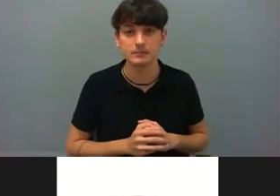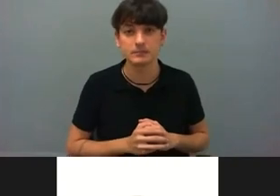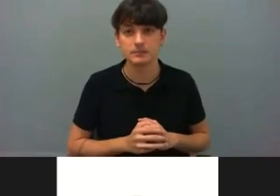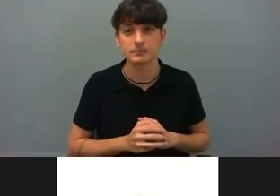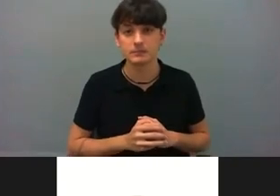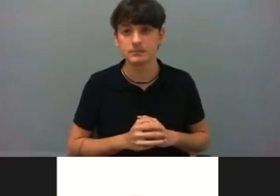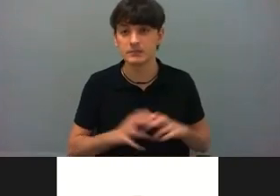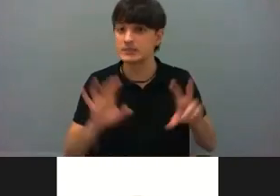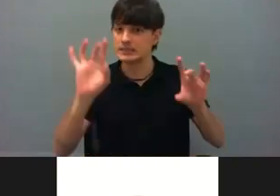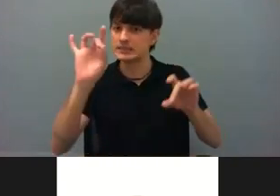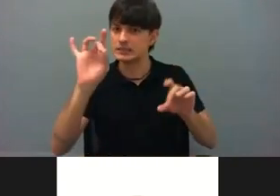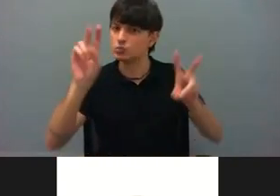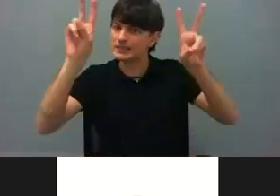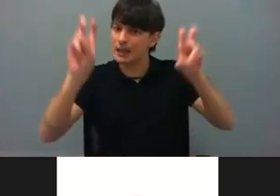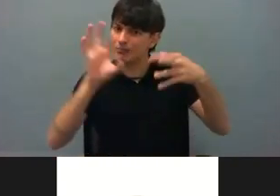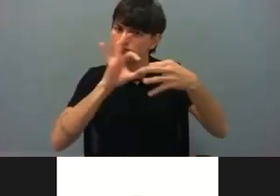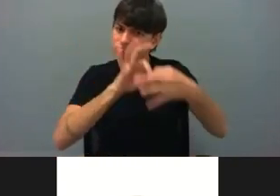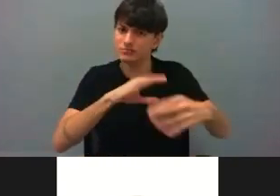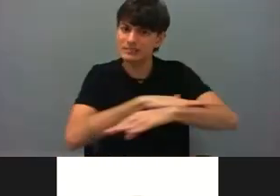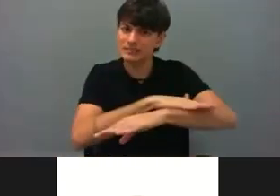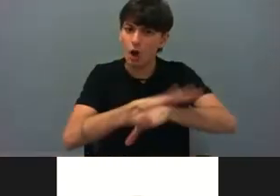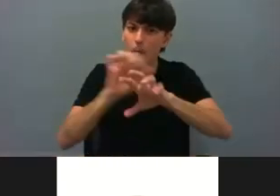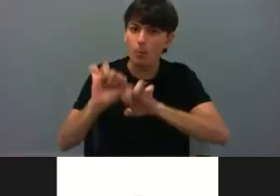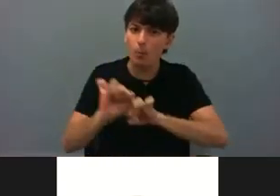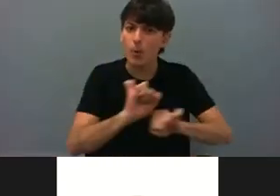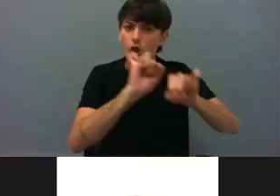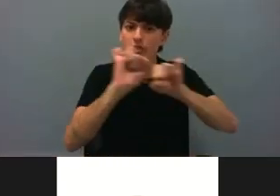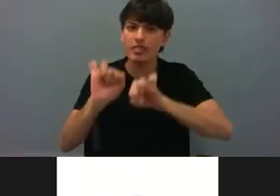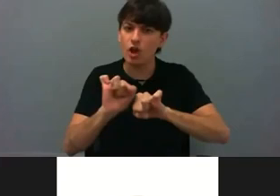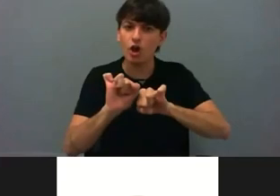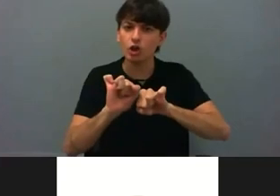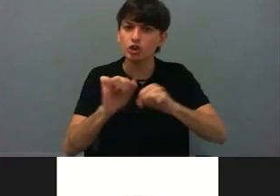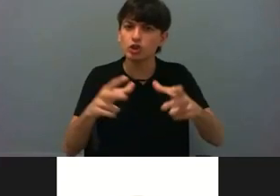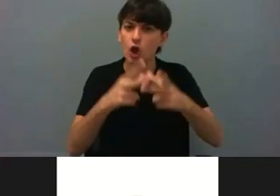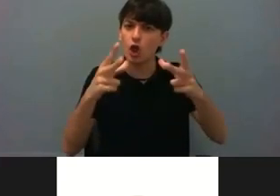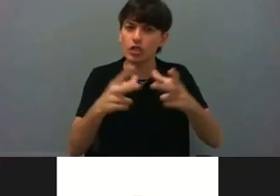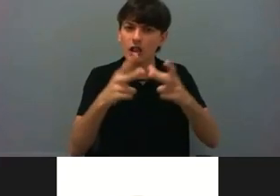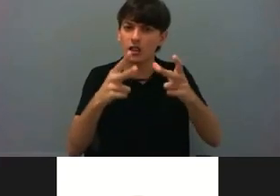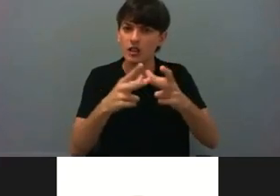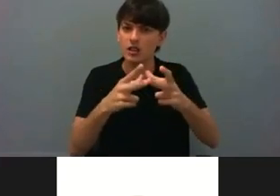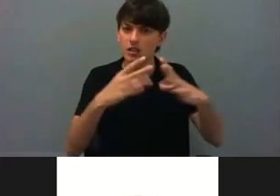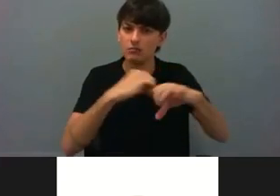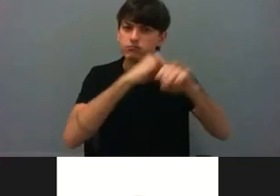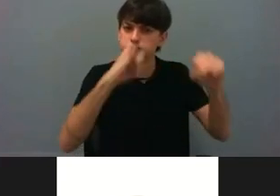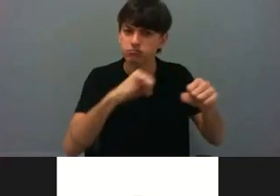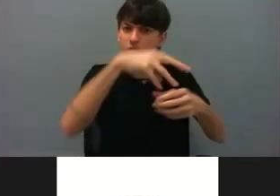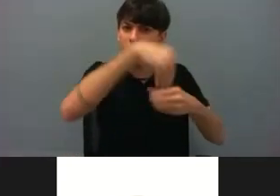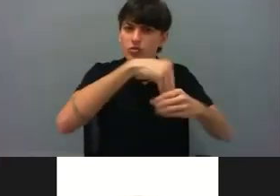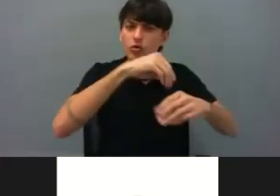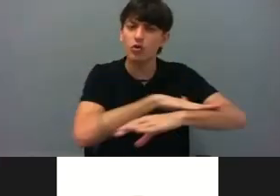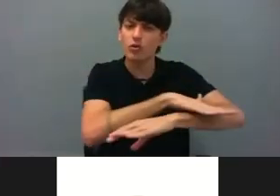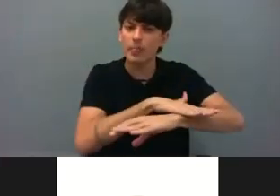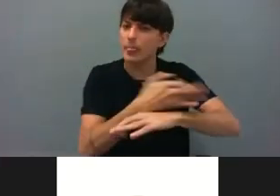de Estado, quiero decir, la protección social es uno de los pilares del Estado de bienestar, claro. Y tiene que estar asentado en el Estado y también viene